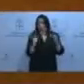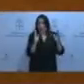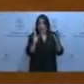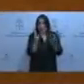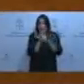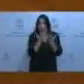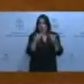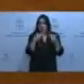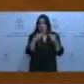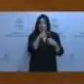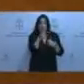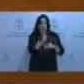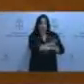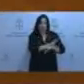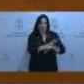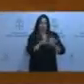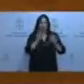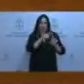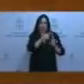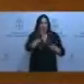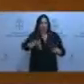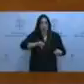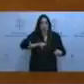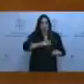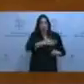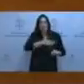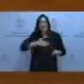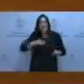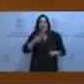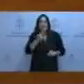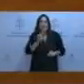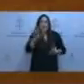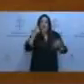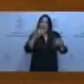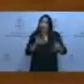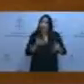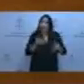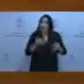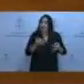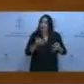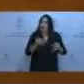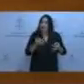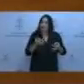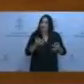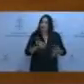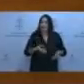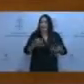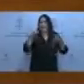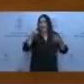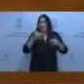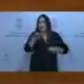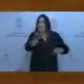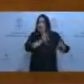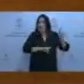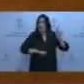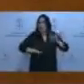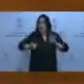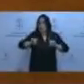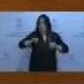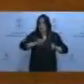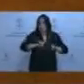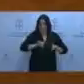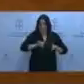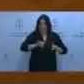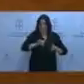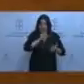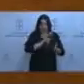Educación, nosotros sí le queremos señalar que no ha conseguido resolver ni uno solo de los problemas de los que se